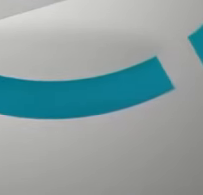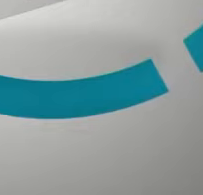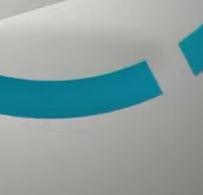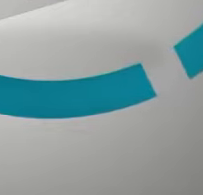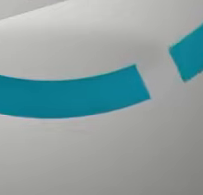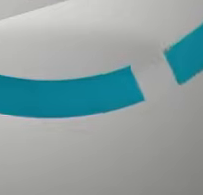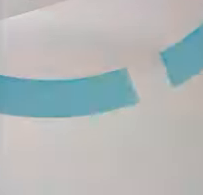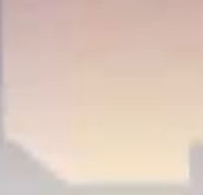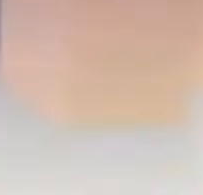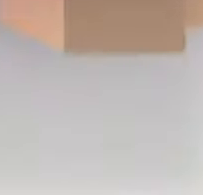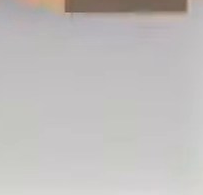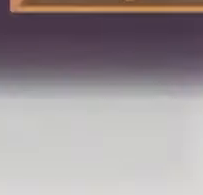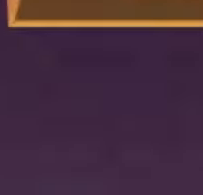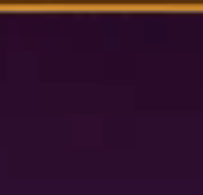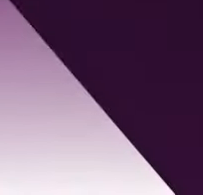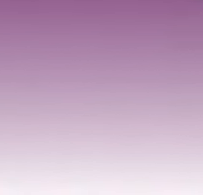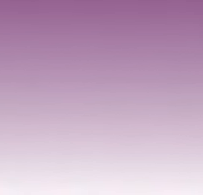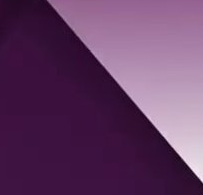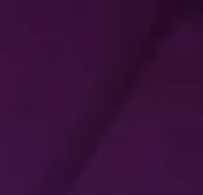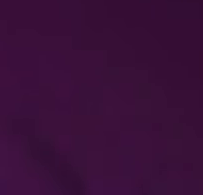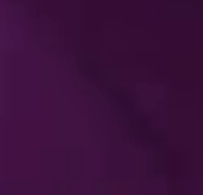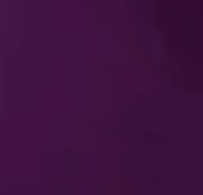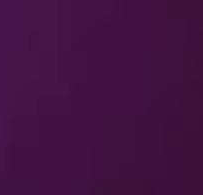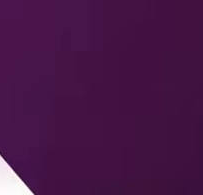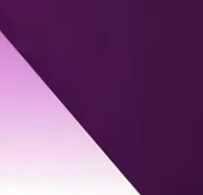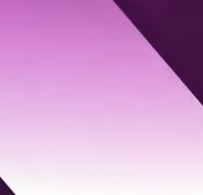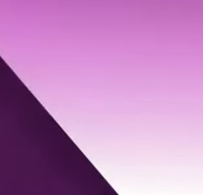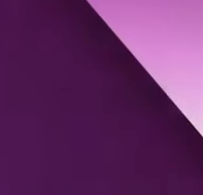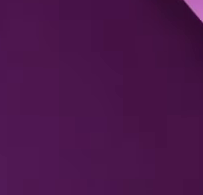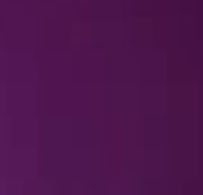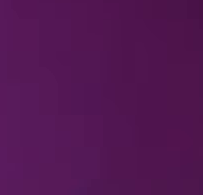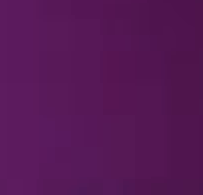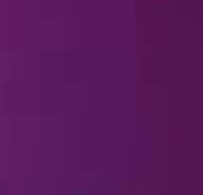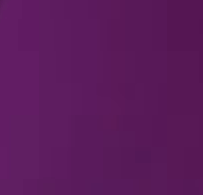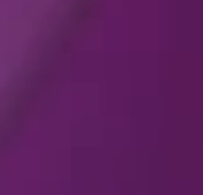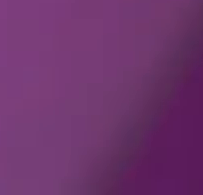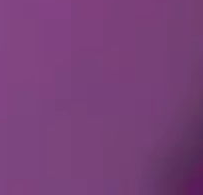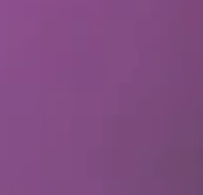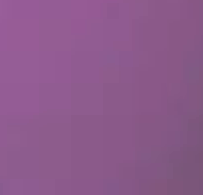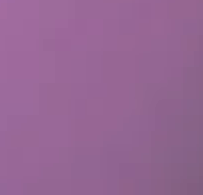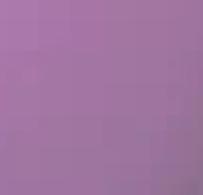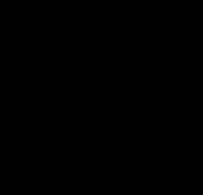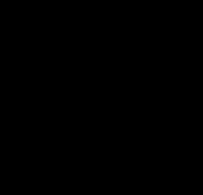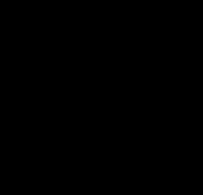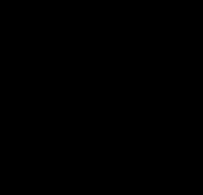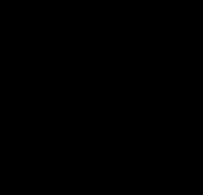estar bien.